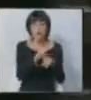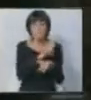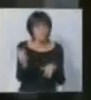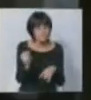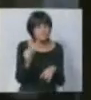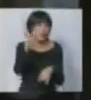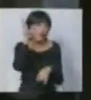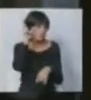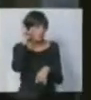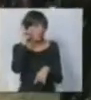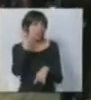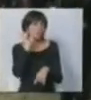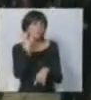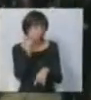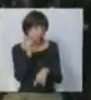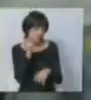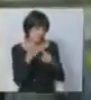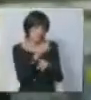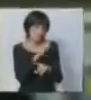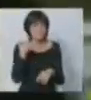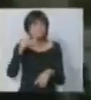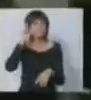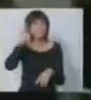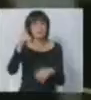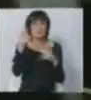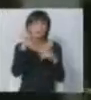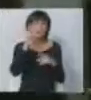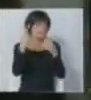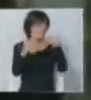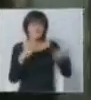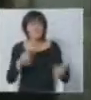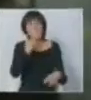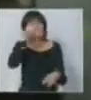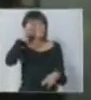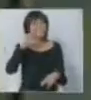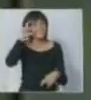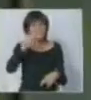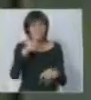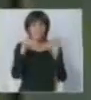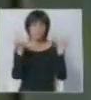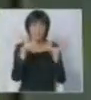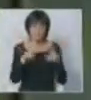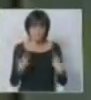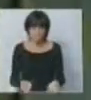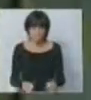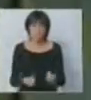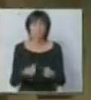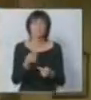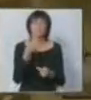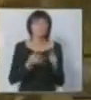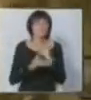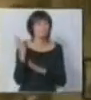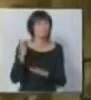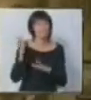en precio peso, y lo que te permite es ver series. La crítica es que, por ejemplo, series y películas,